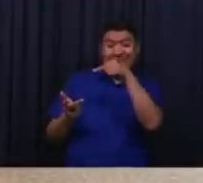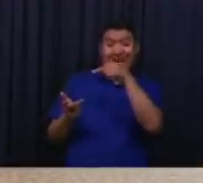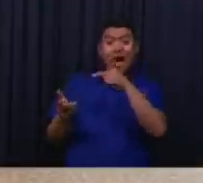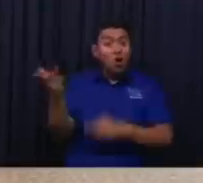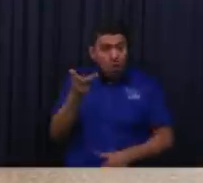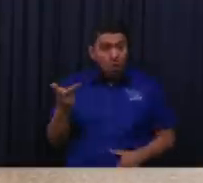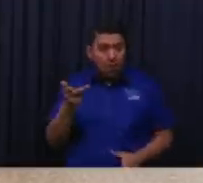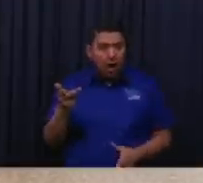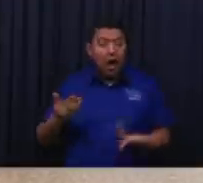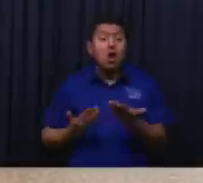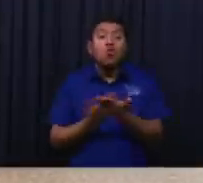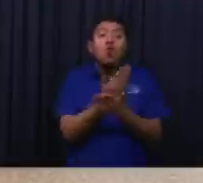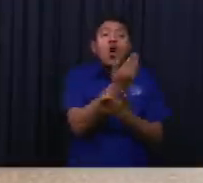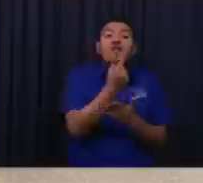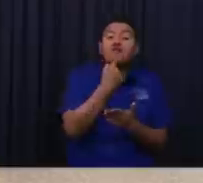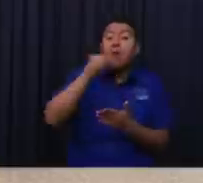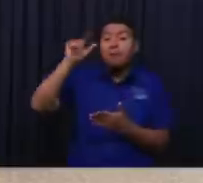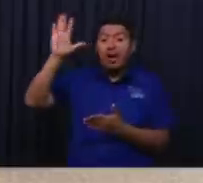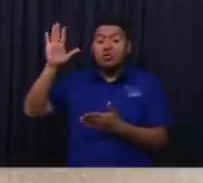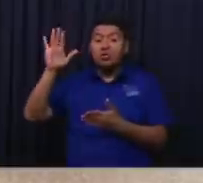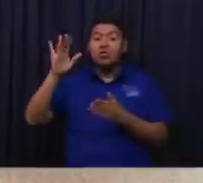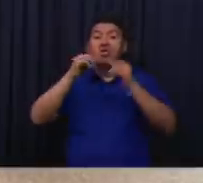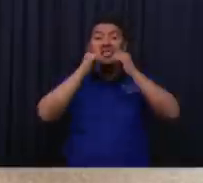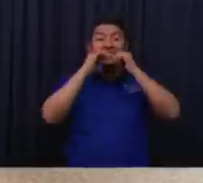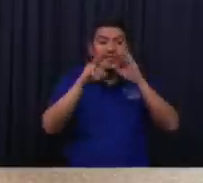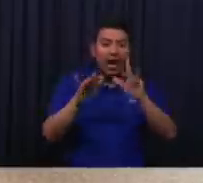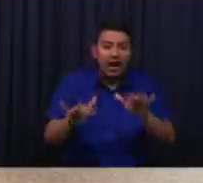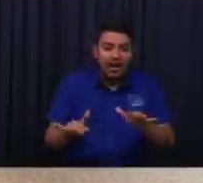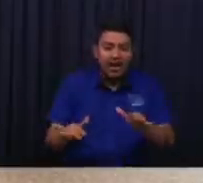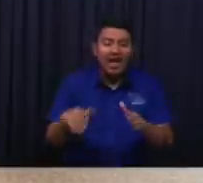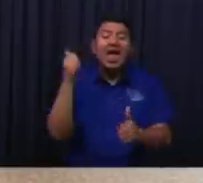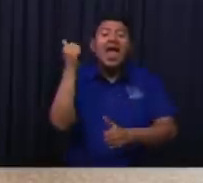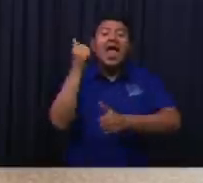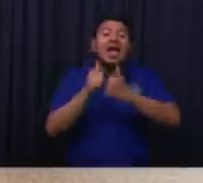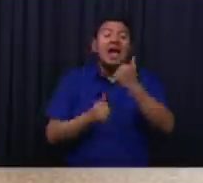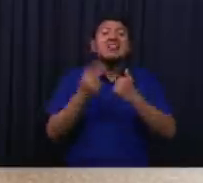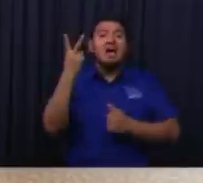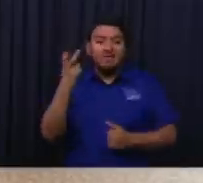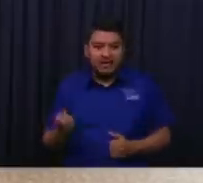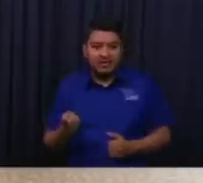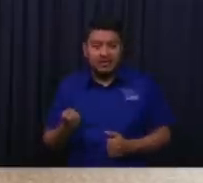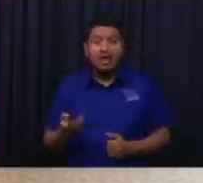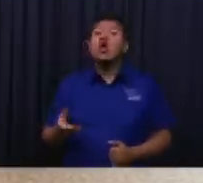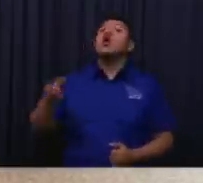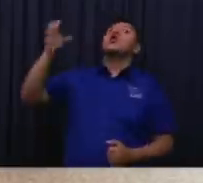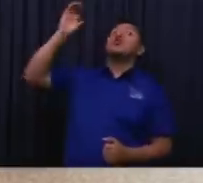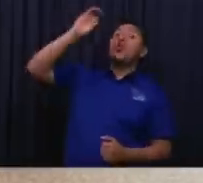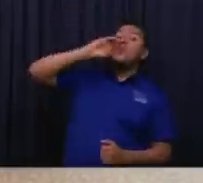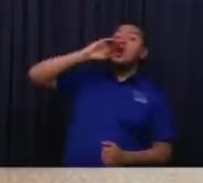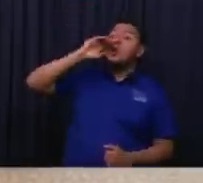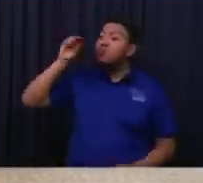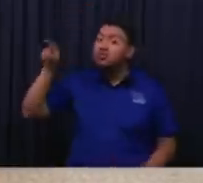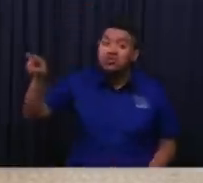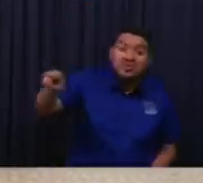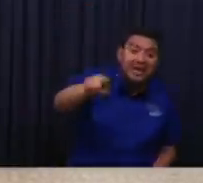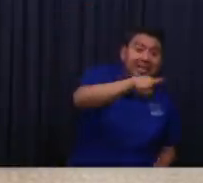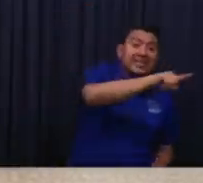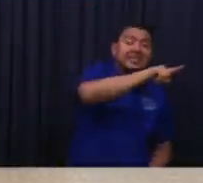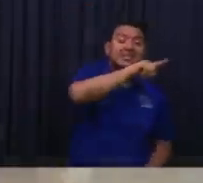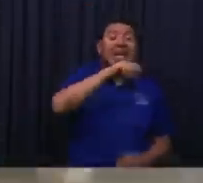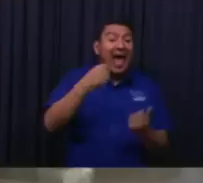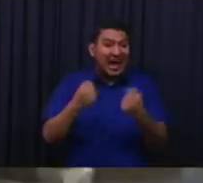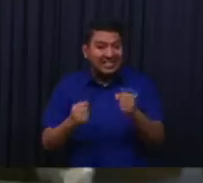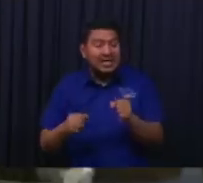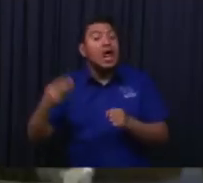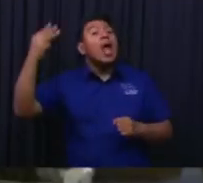sangre. Cada vez que la bebáis, bebed en la memoria de mí. Entonces, el Señor aquí